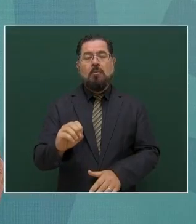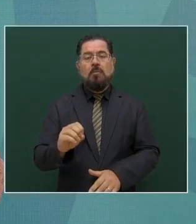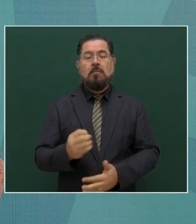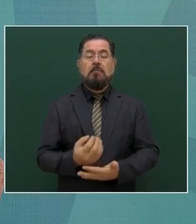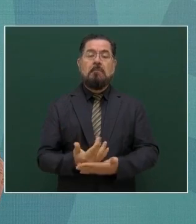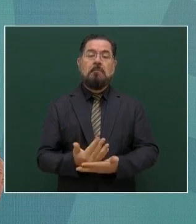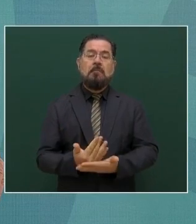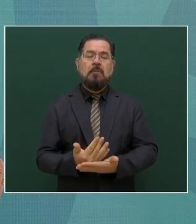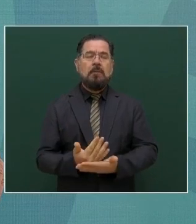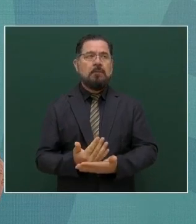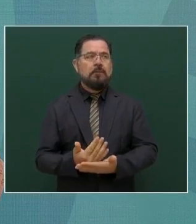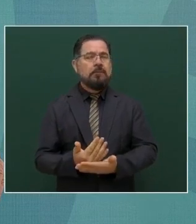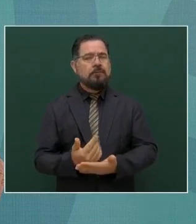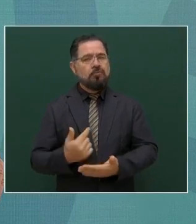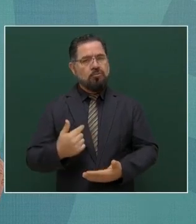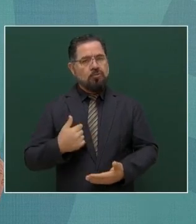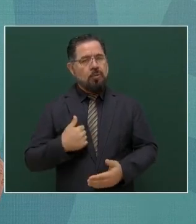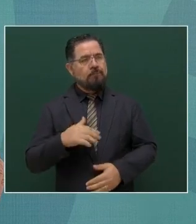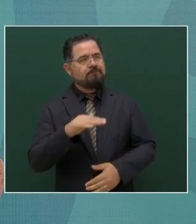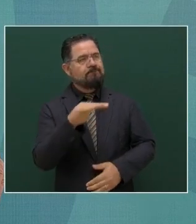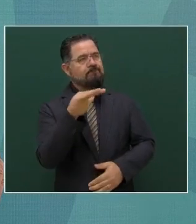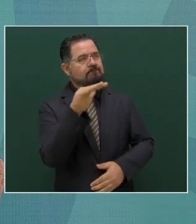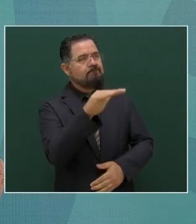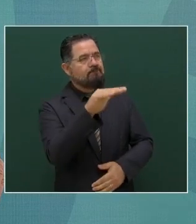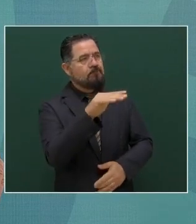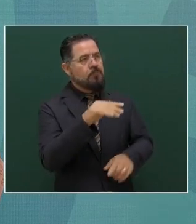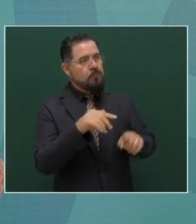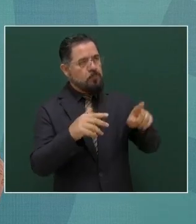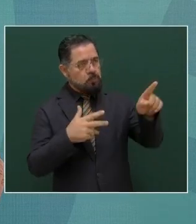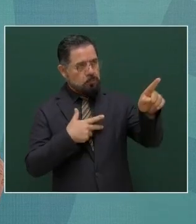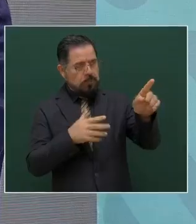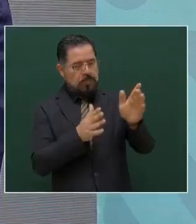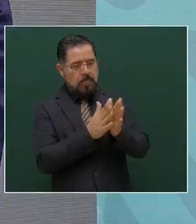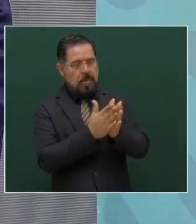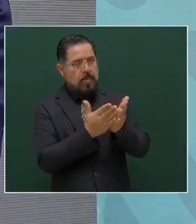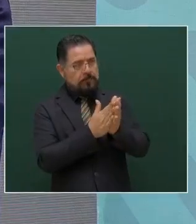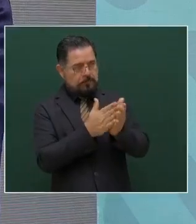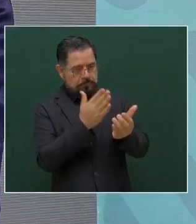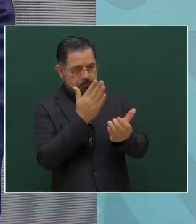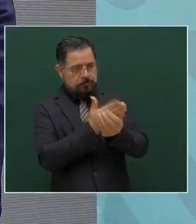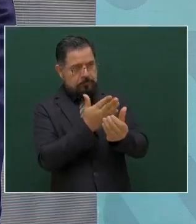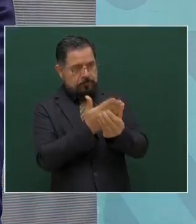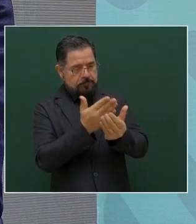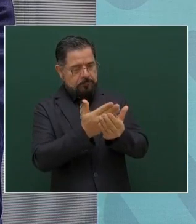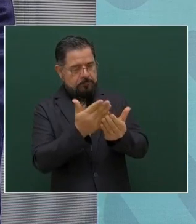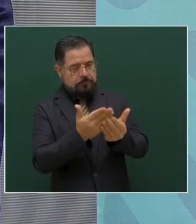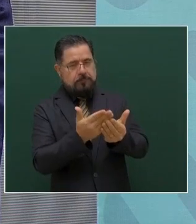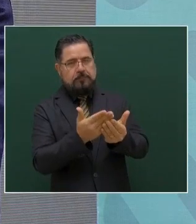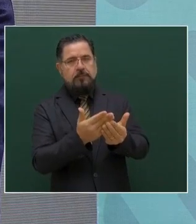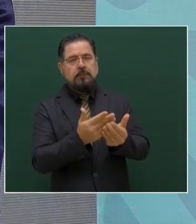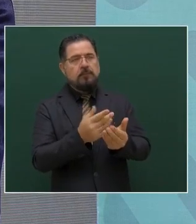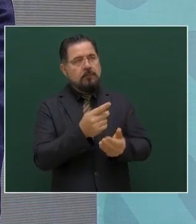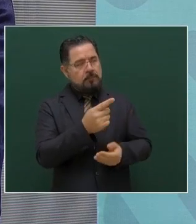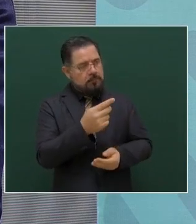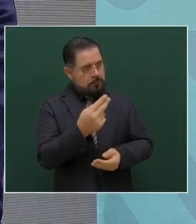recordándoles que ahí tienen esos expedientes y que resuelvan lo más